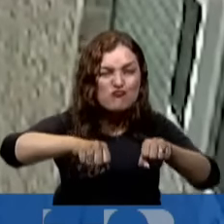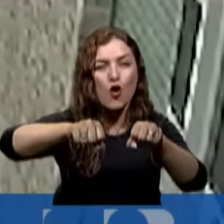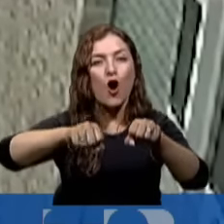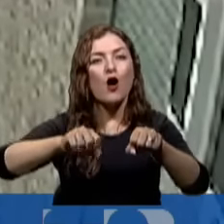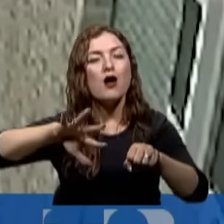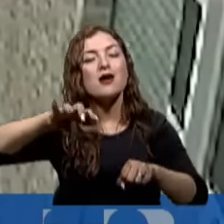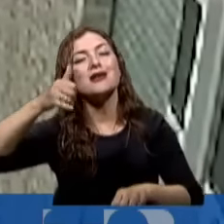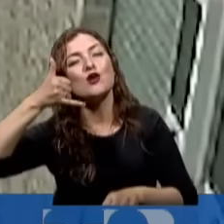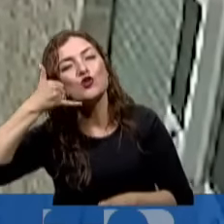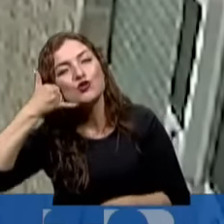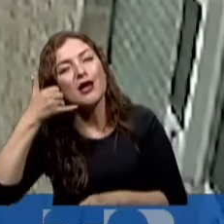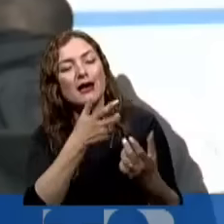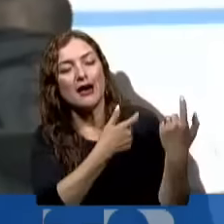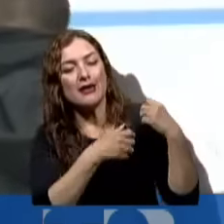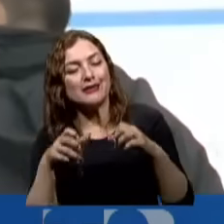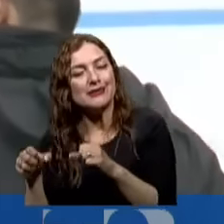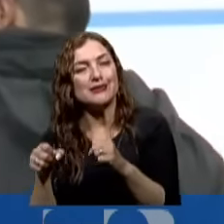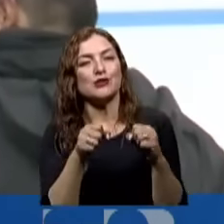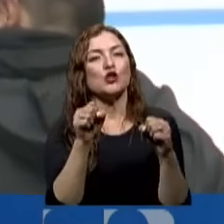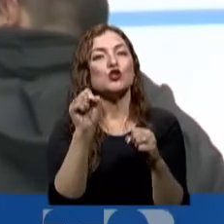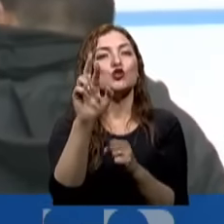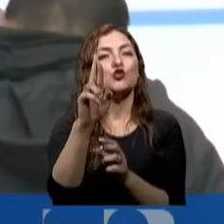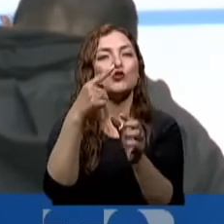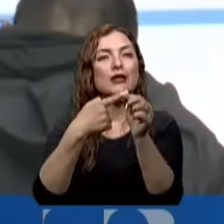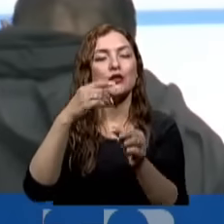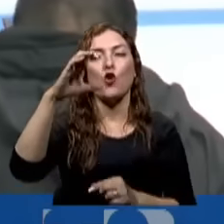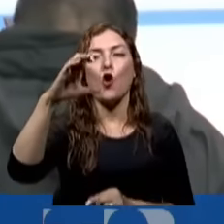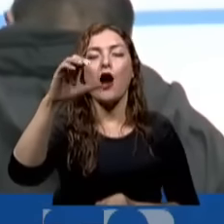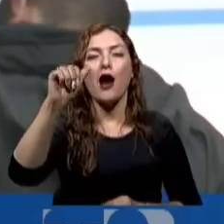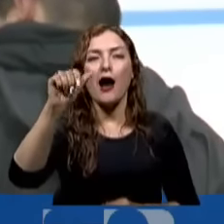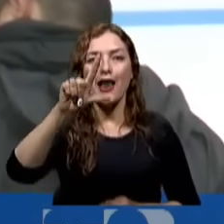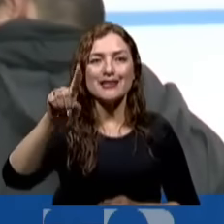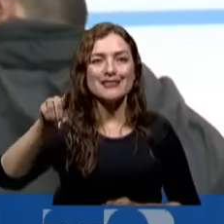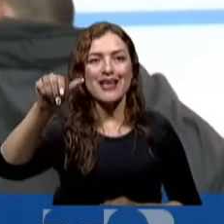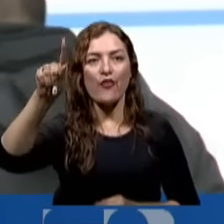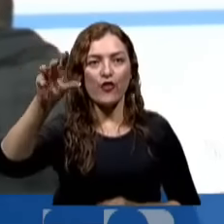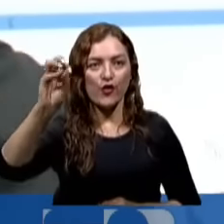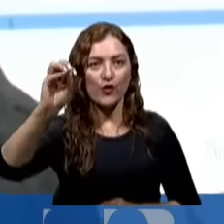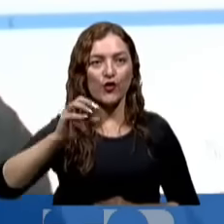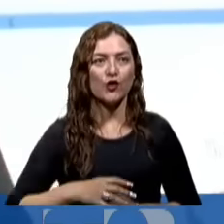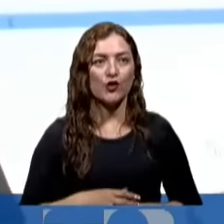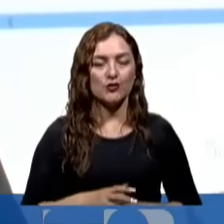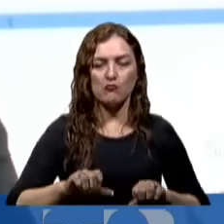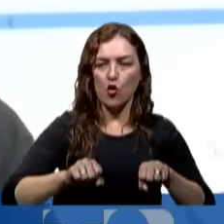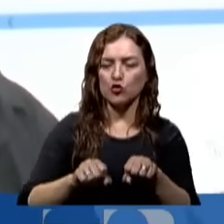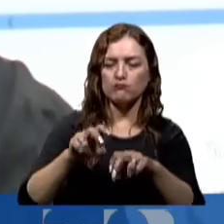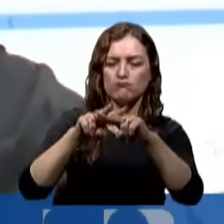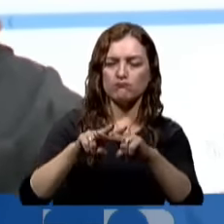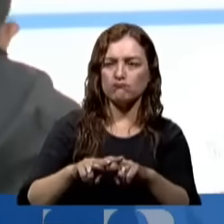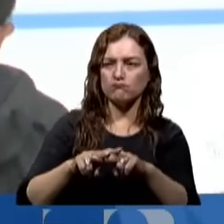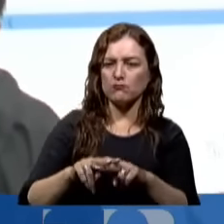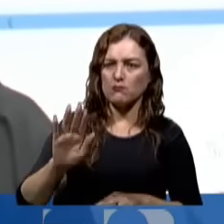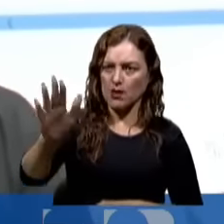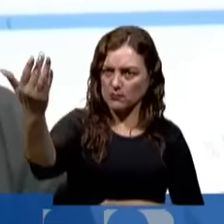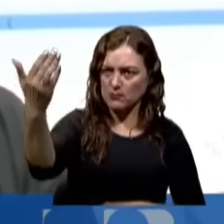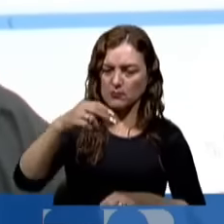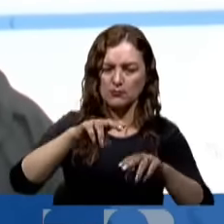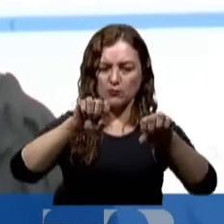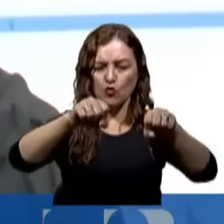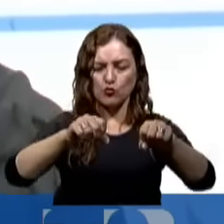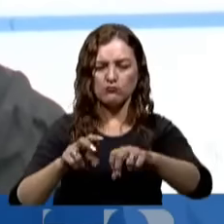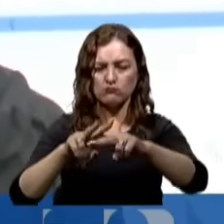del Calzado, en el sur de Quito. Estábamos realizando varios registros de varias motocicletas, a lo que la ciudadanía nos